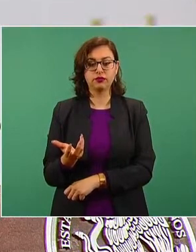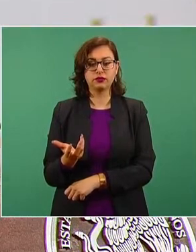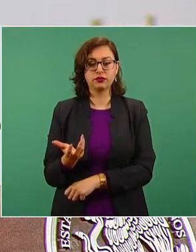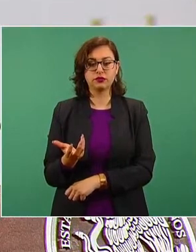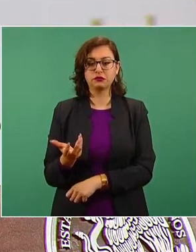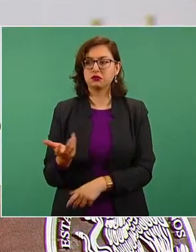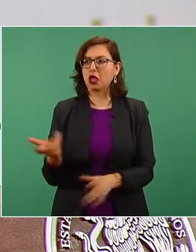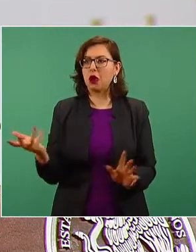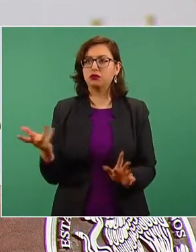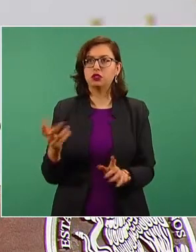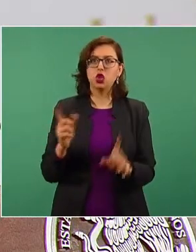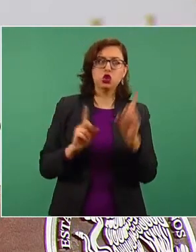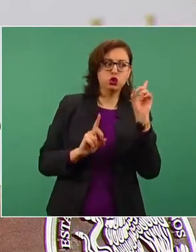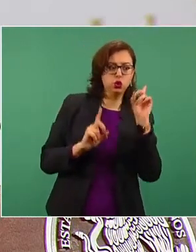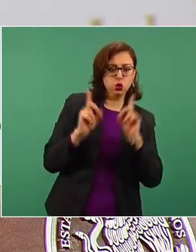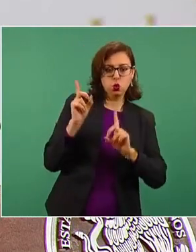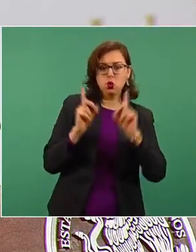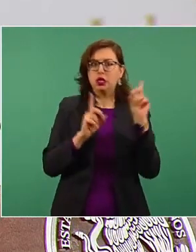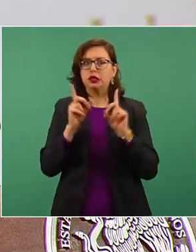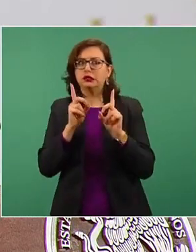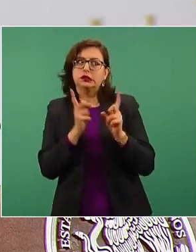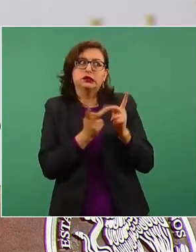sin miramientos.